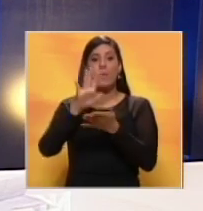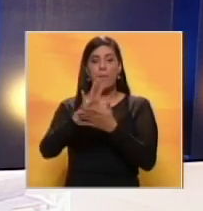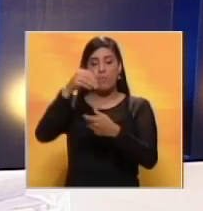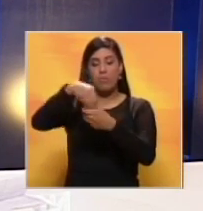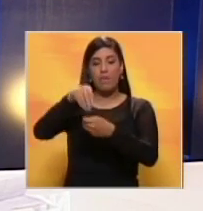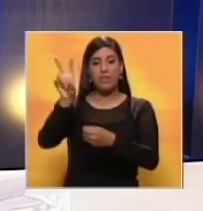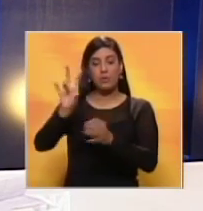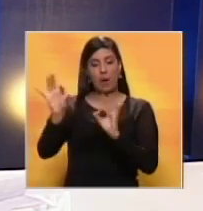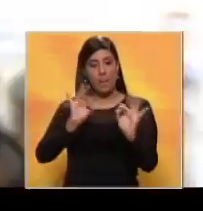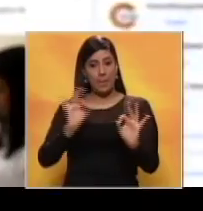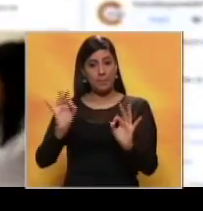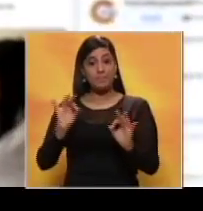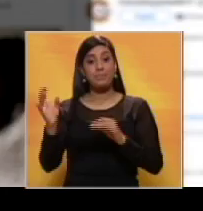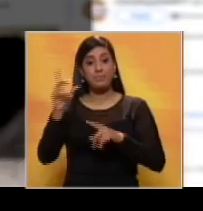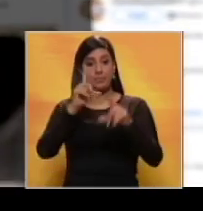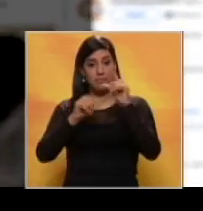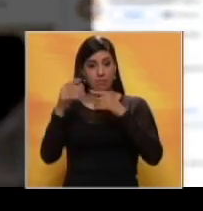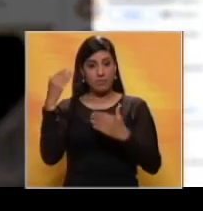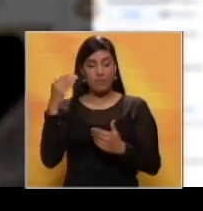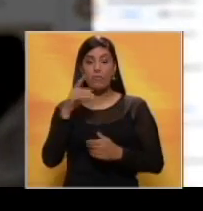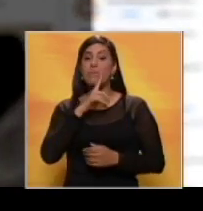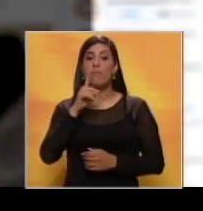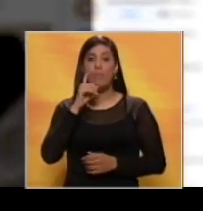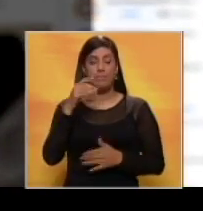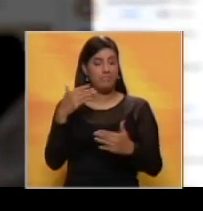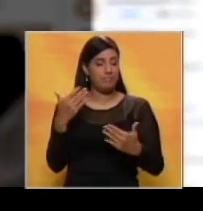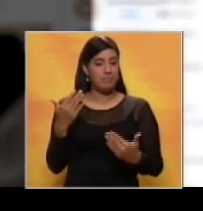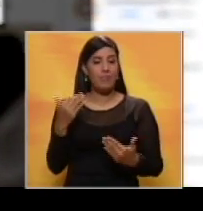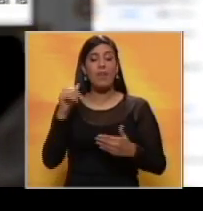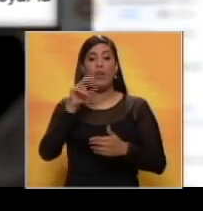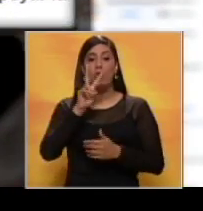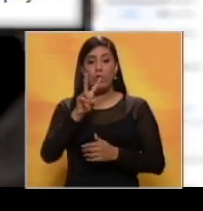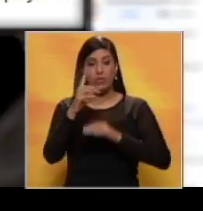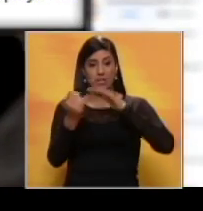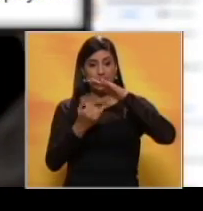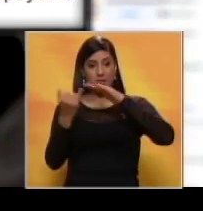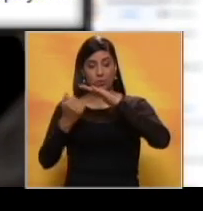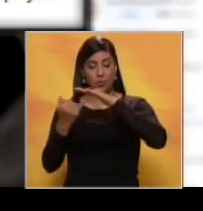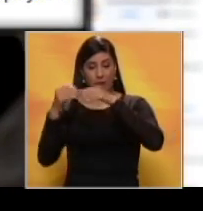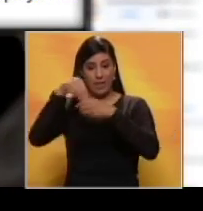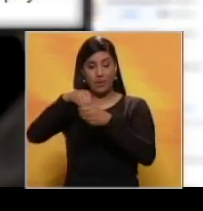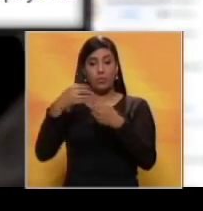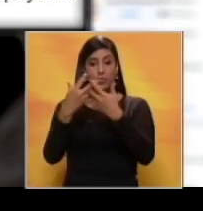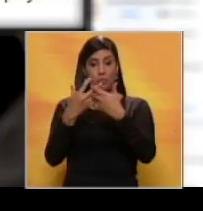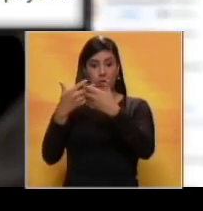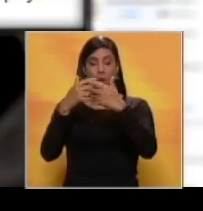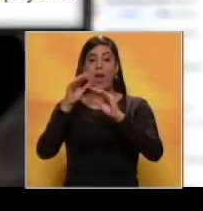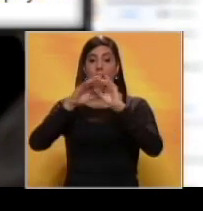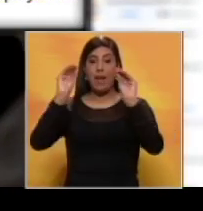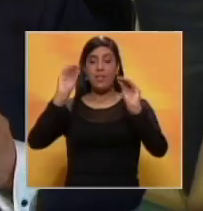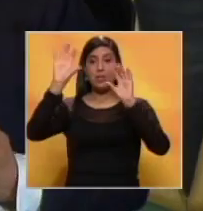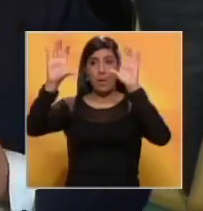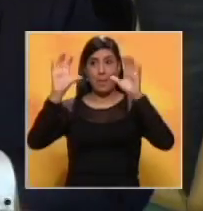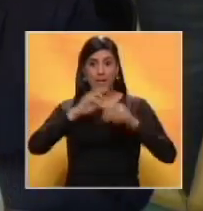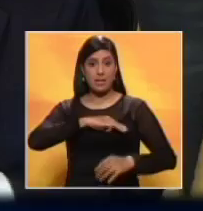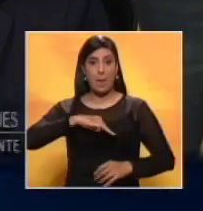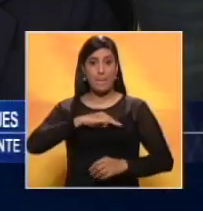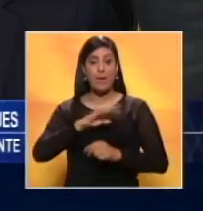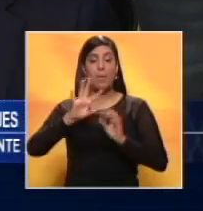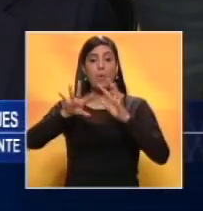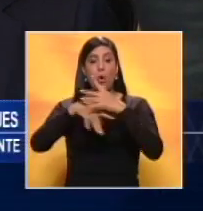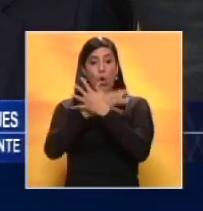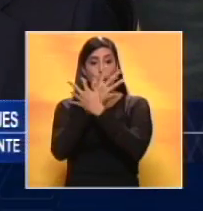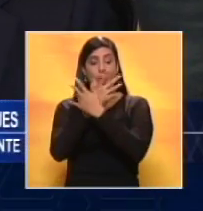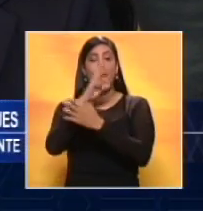soberanía de Venezuela. A través de su cuenta en Twitter, Moncada señaló que estas dos instituciones estadounidenses solicitaron a los países miembros de la OEA